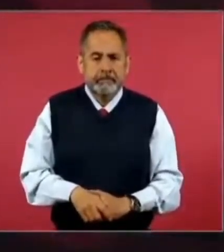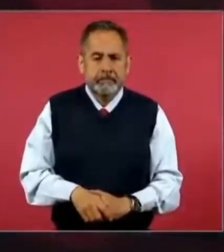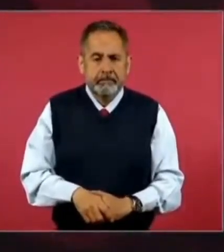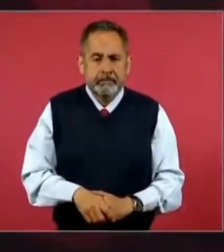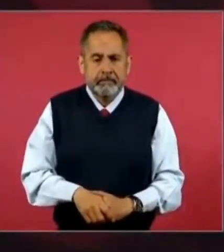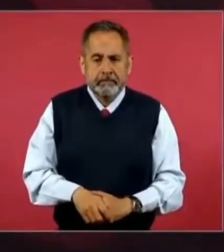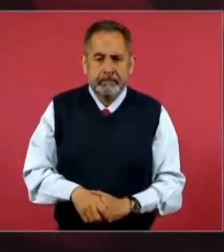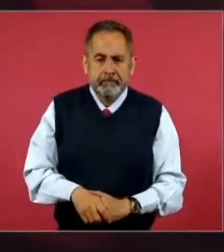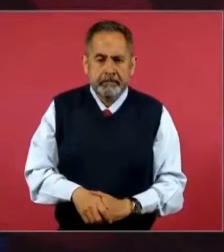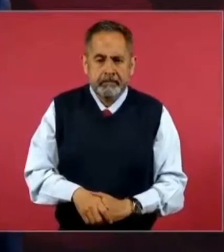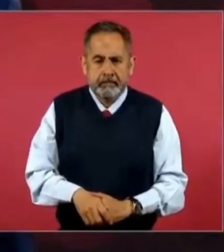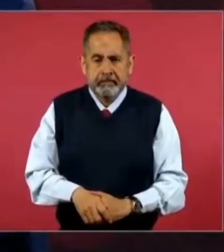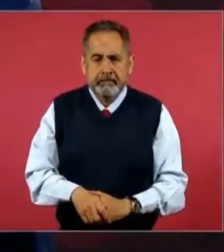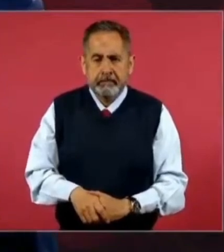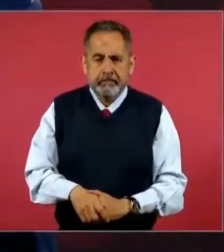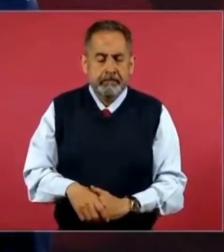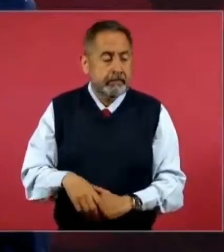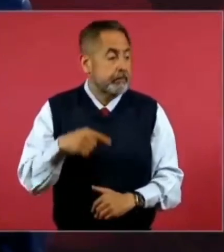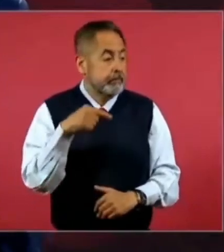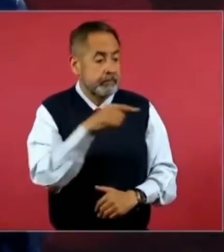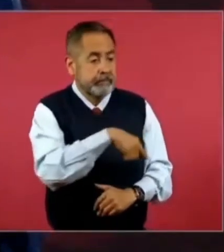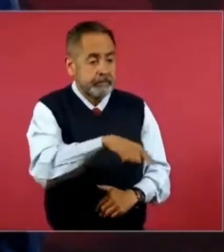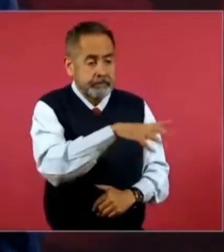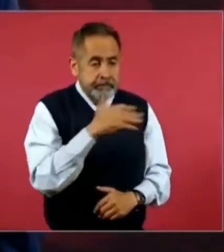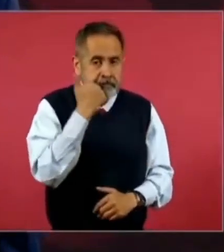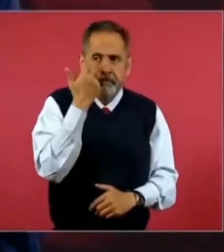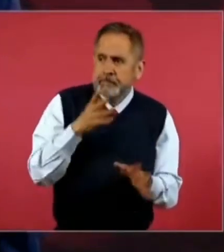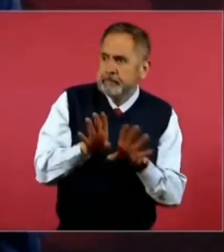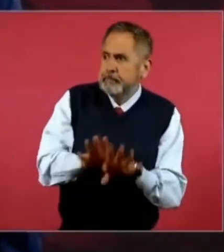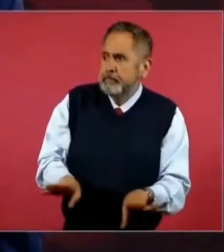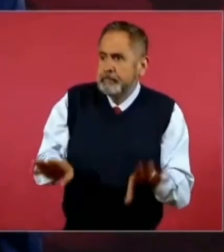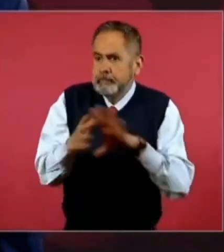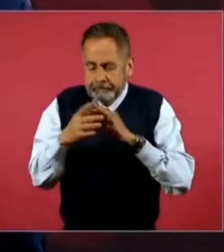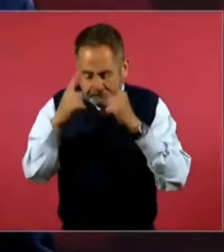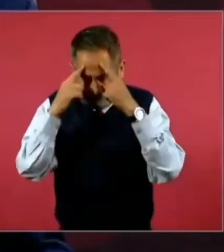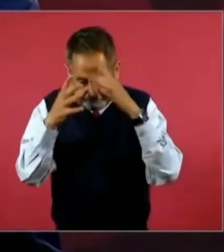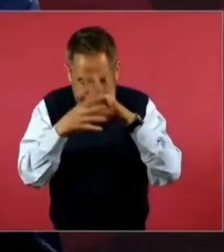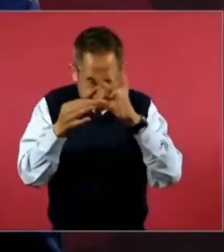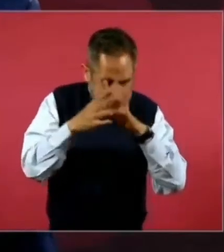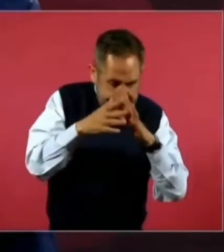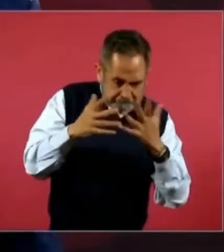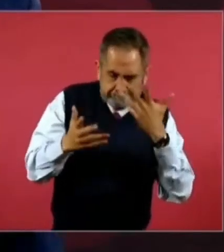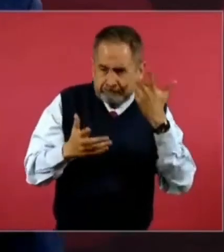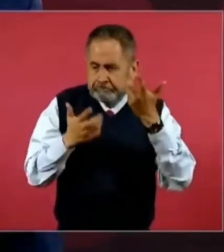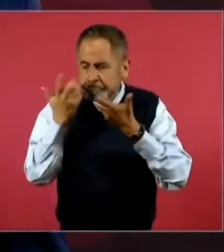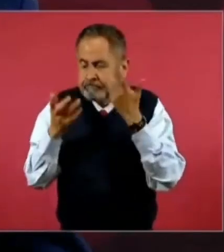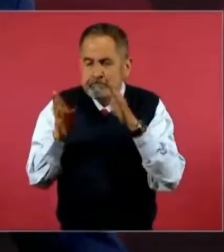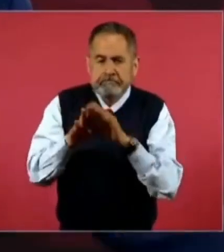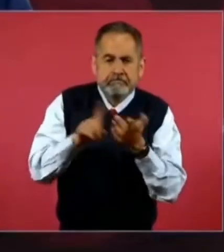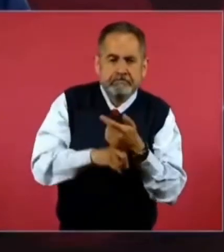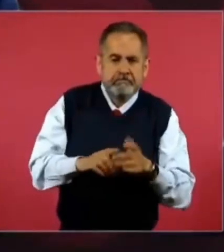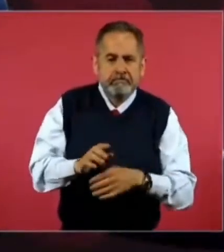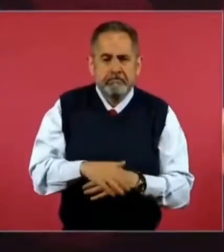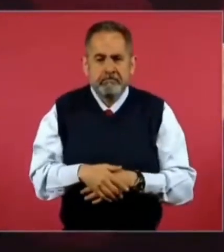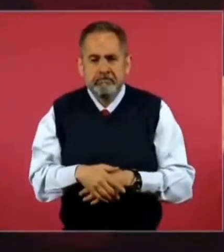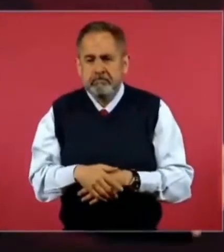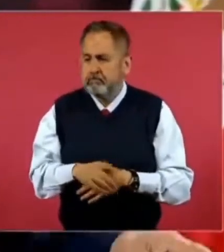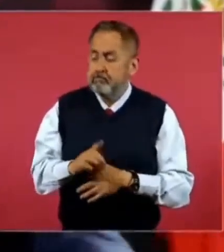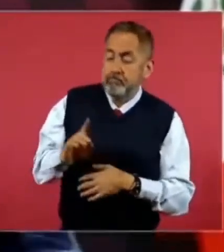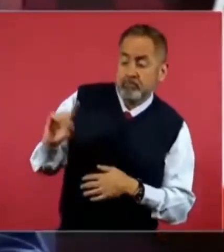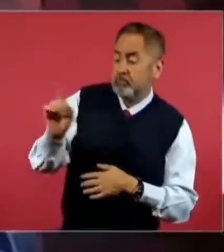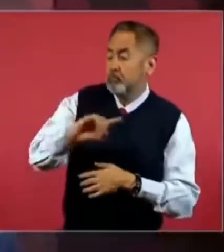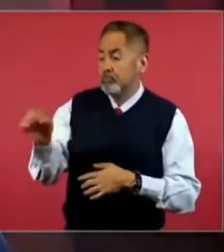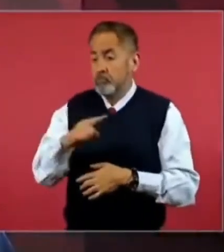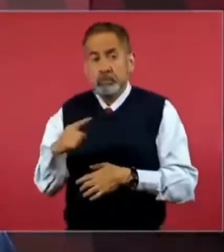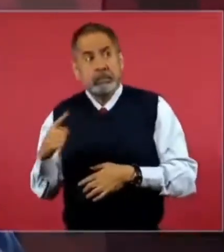buscando la forma, dándole la vuelta, se andan por las ramas diciendo, no, es que como hay un tratado